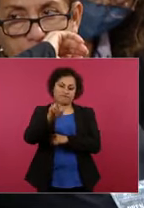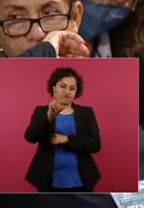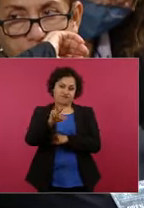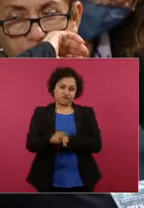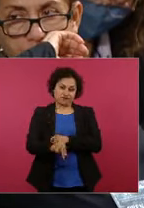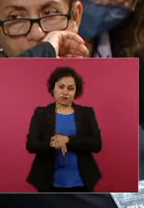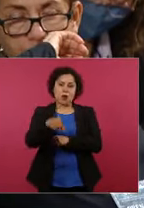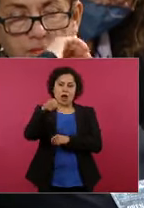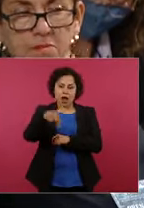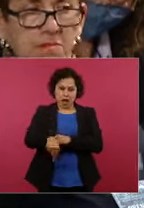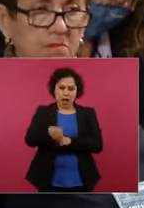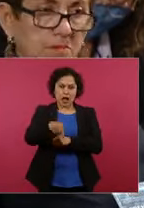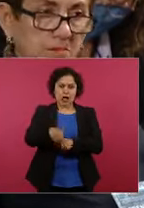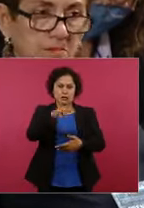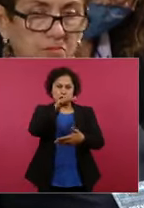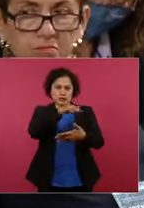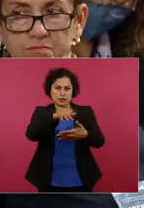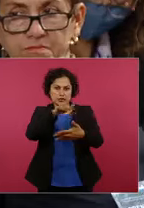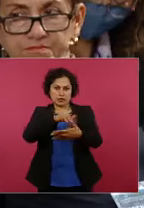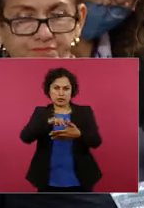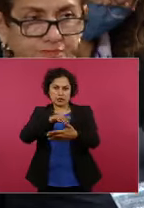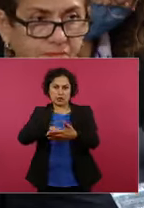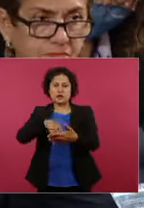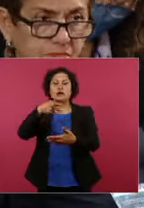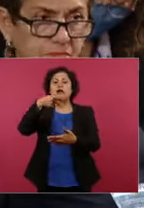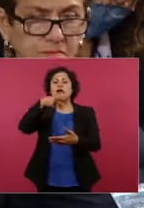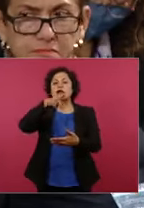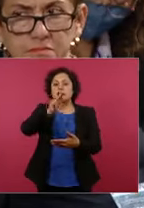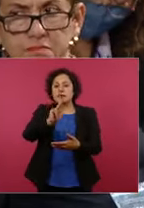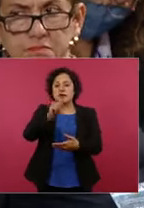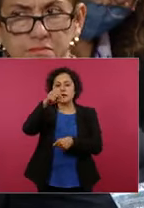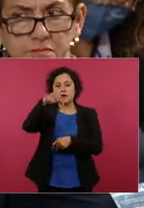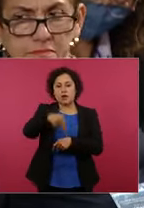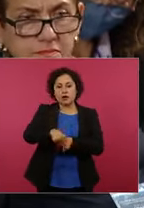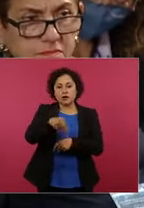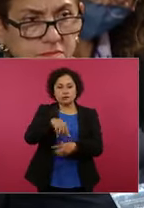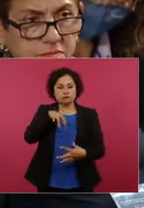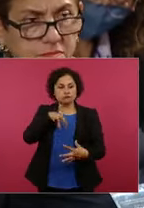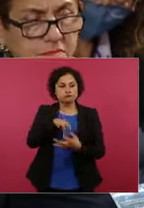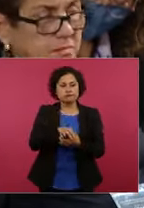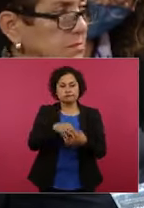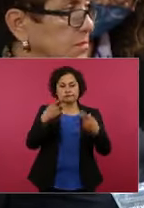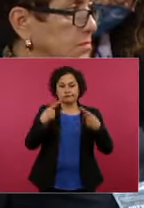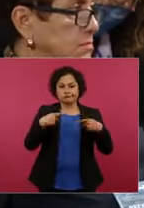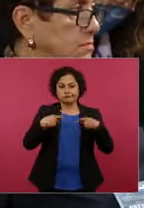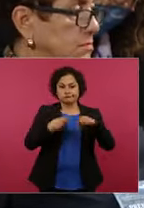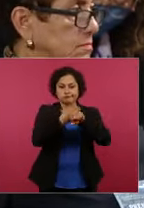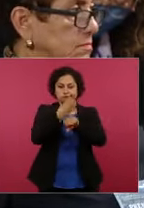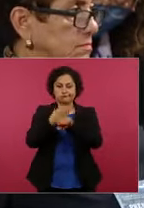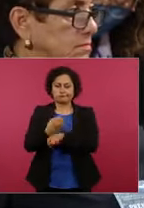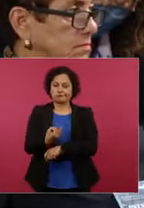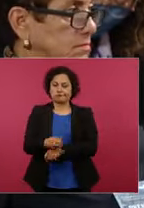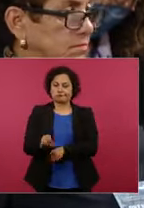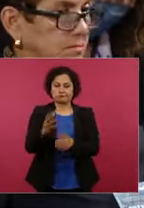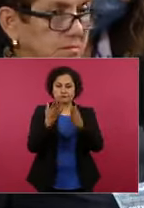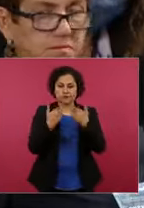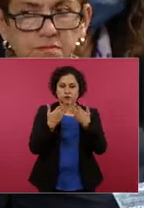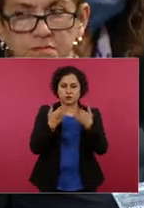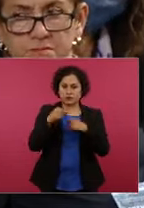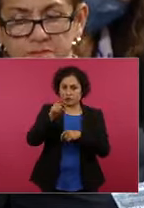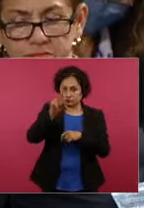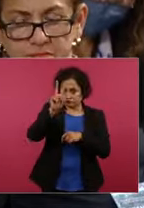en la capital del país y no escriben sobre los temas de interés para las personas de la provincia, señor? En los estados existen